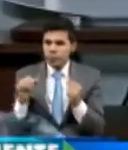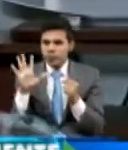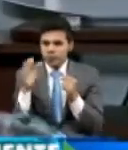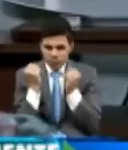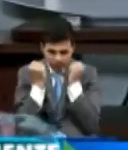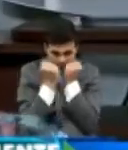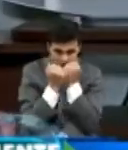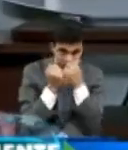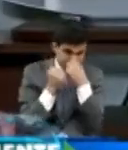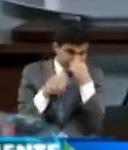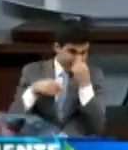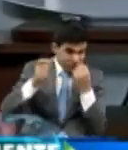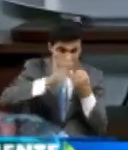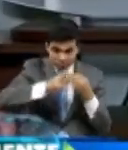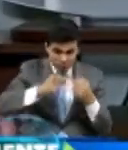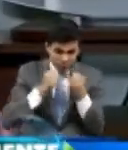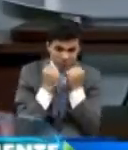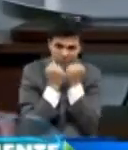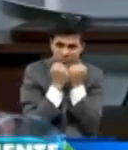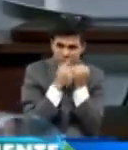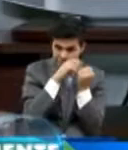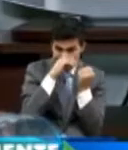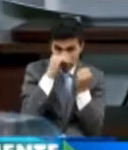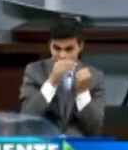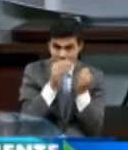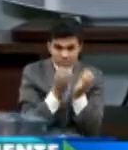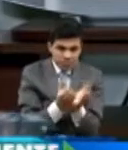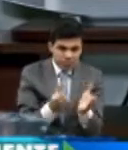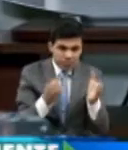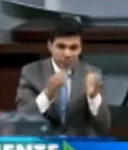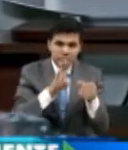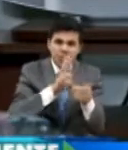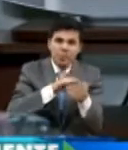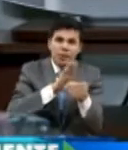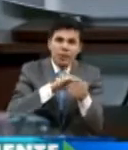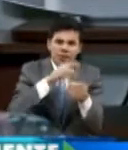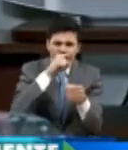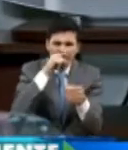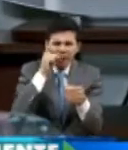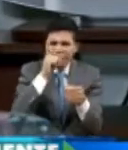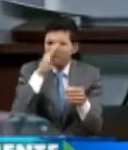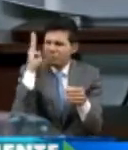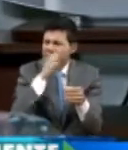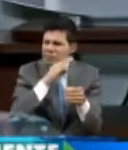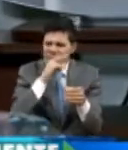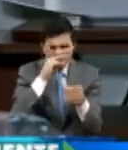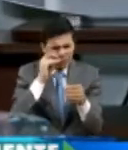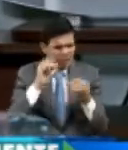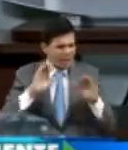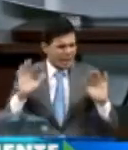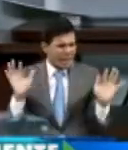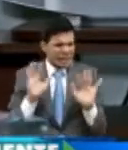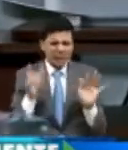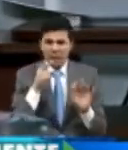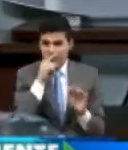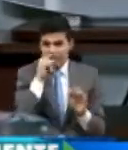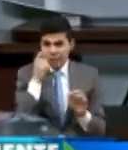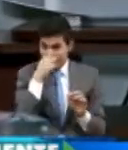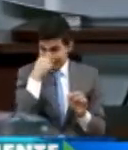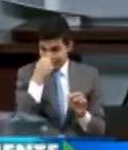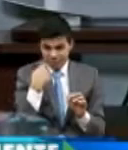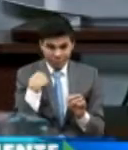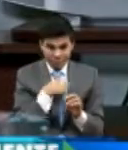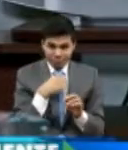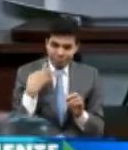calabozo, donde hay esto, una taza de inodoro negra, fea, un cuarto horrible. Nos tocaba